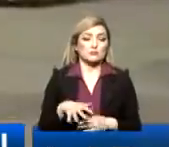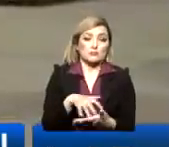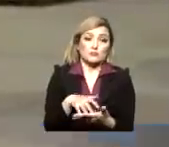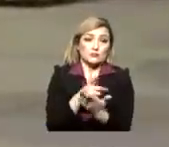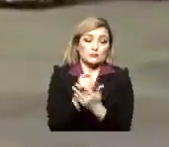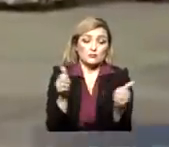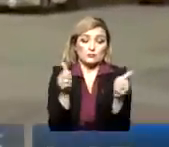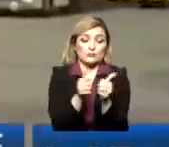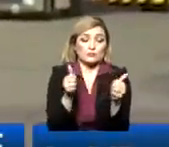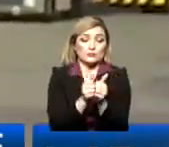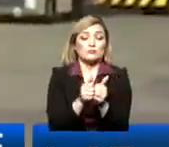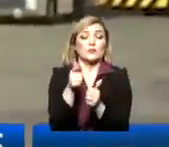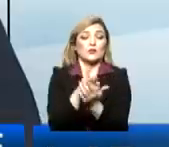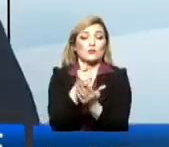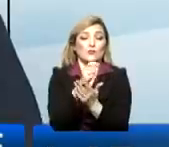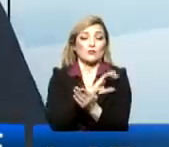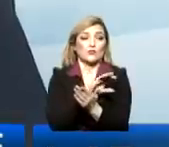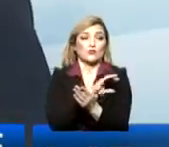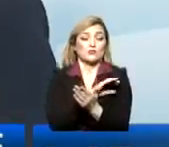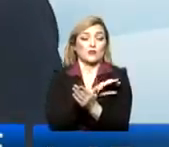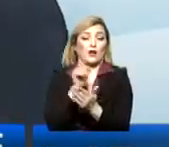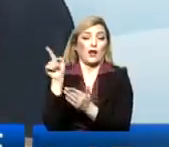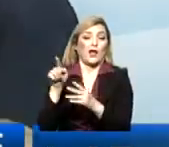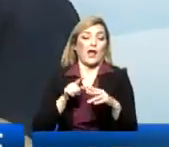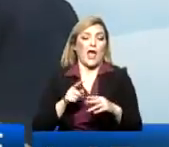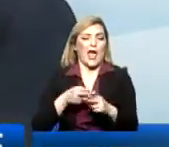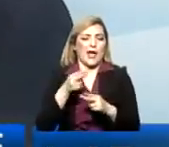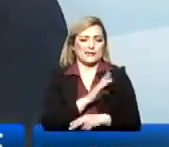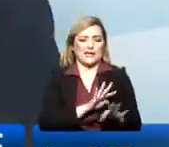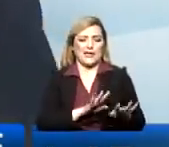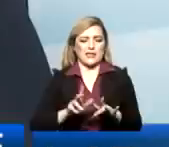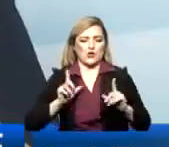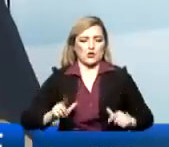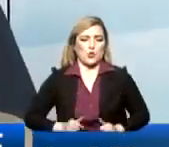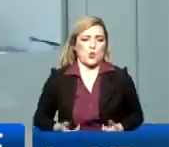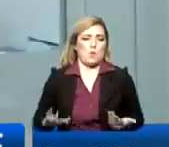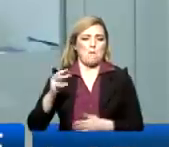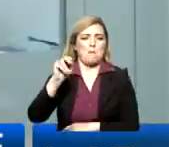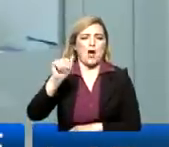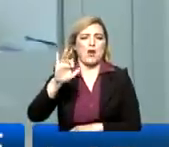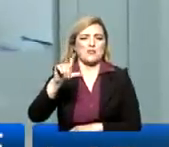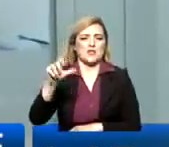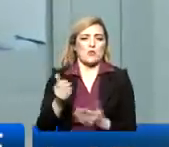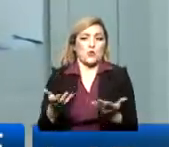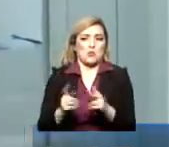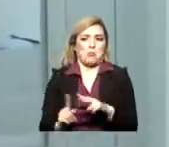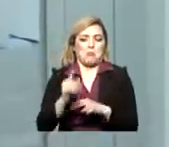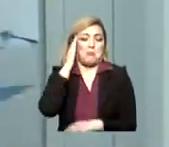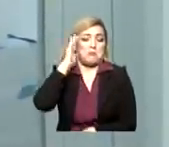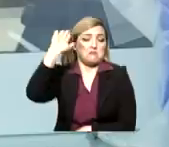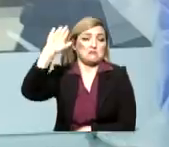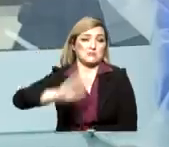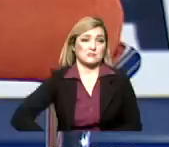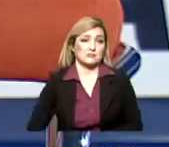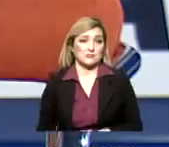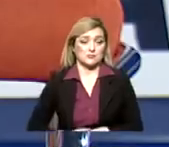detención adquiridos por el municipio y se desconoce el paradero de Lenin Mantilla, exsecretario de Salud. Fernanda Ceballos,